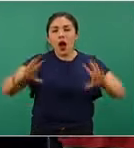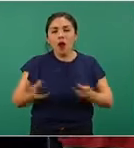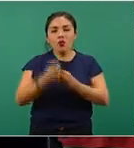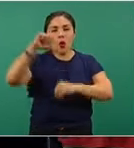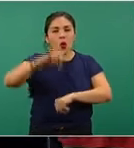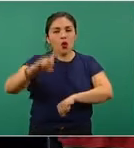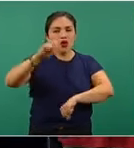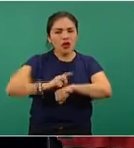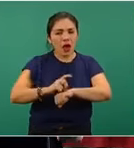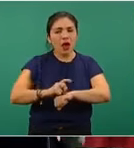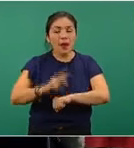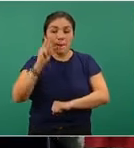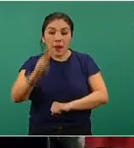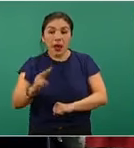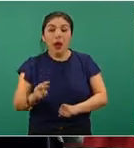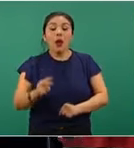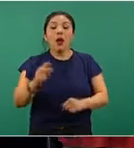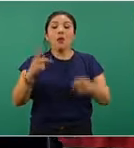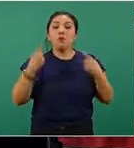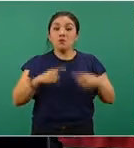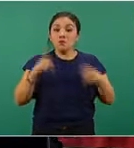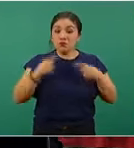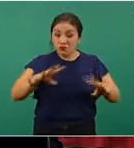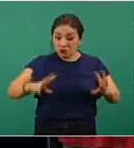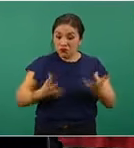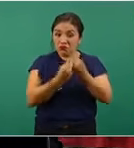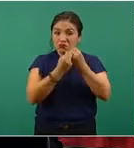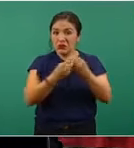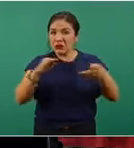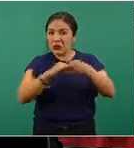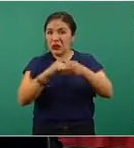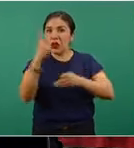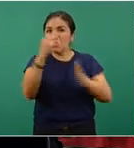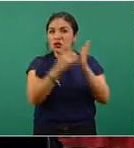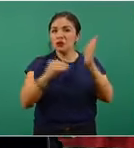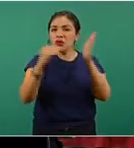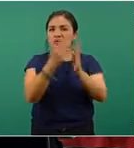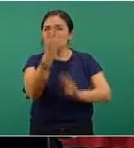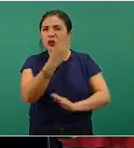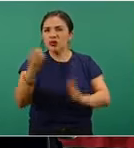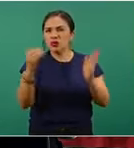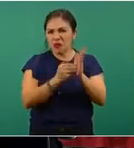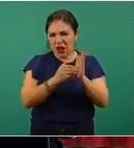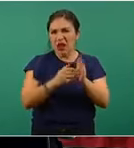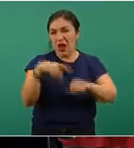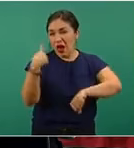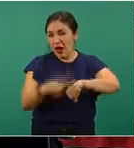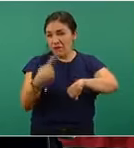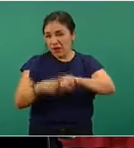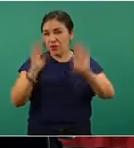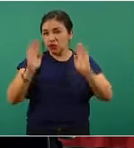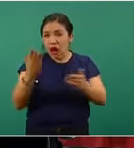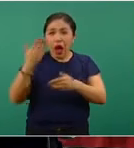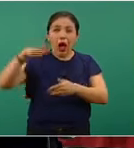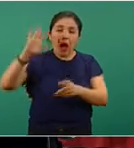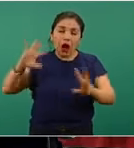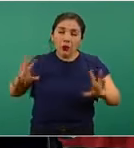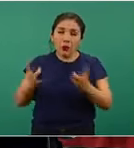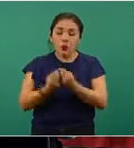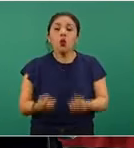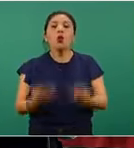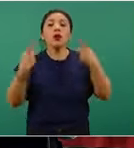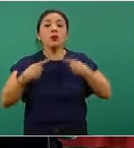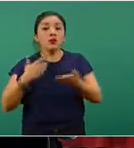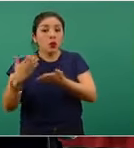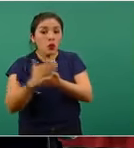el día de hoy, tanto de los casos estimados, un poco más de 2.400.000, tenemos las personas